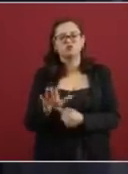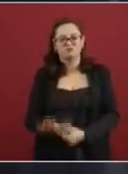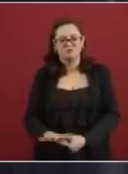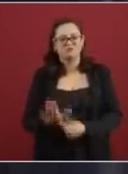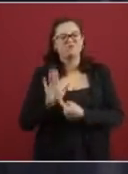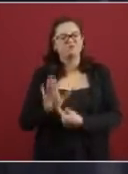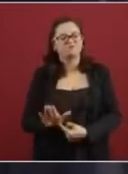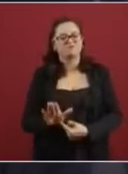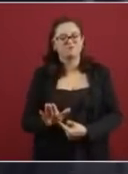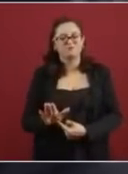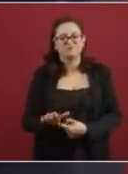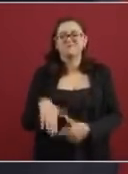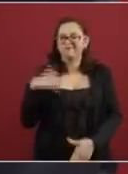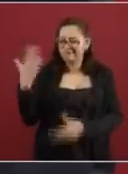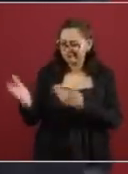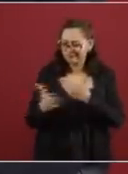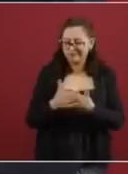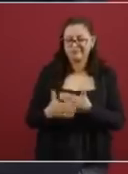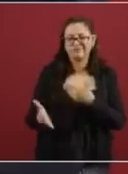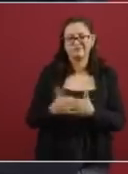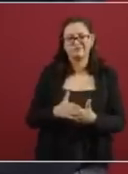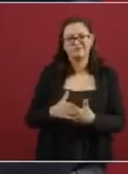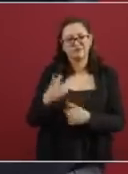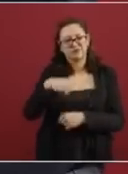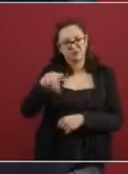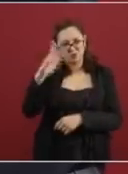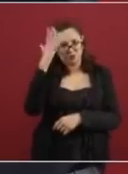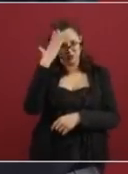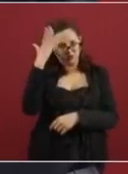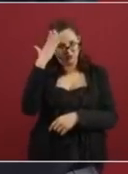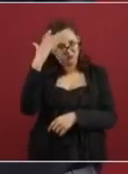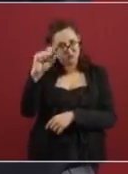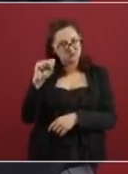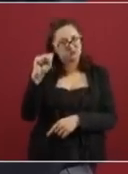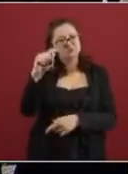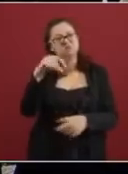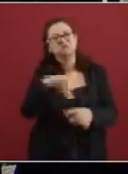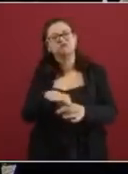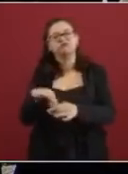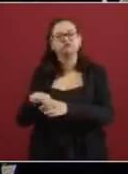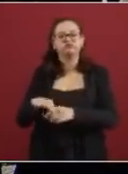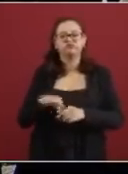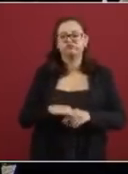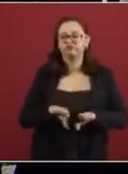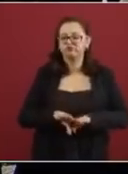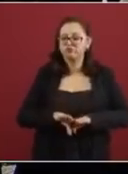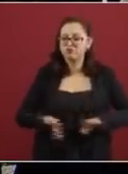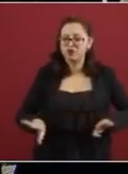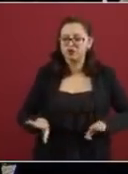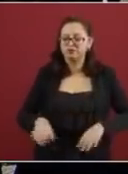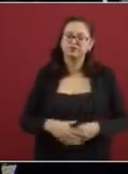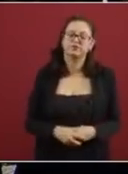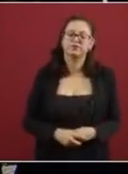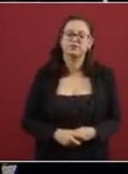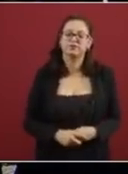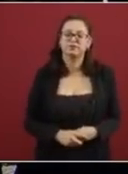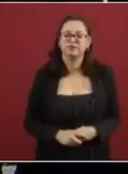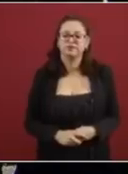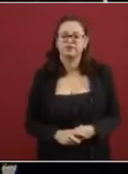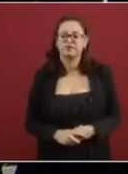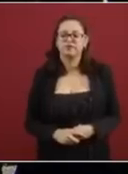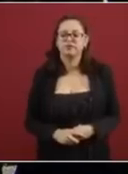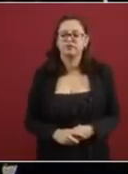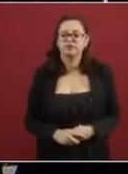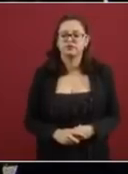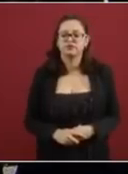corresponda elegir a sus dirigentes. En relación a las declaraciones hechas por la maestra Elba Esther Gordillo, luego